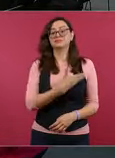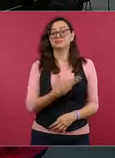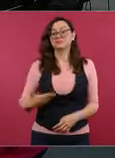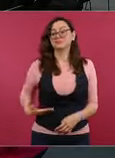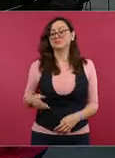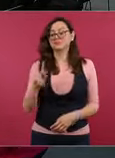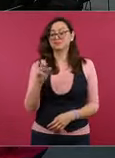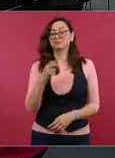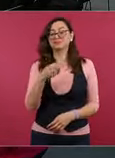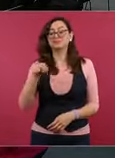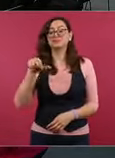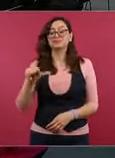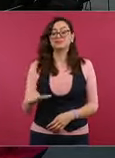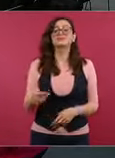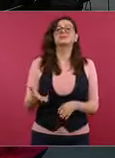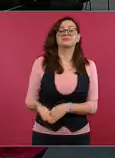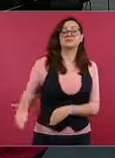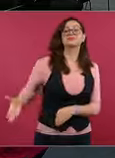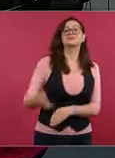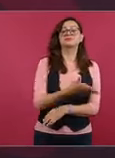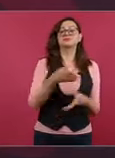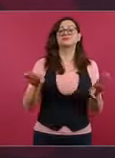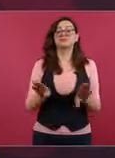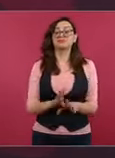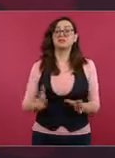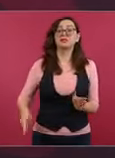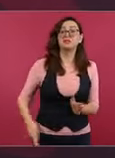estar subrayando.